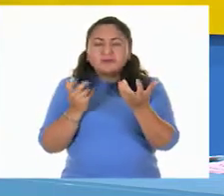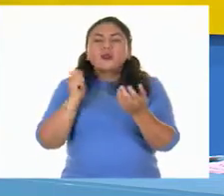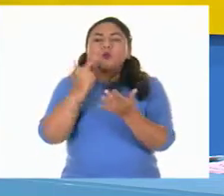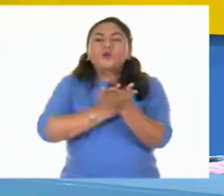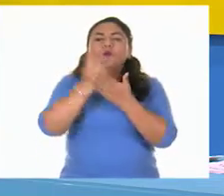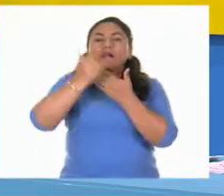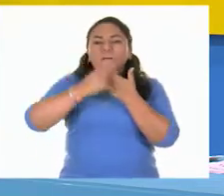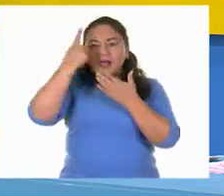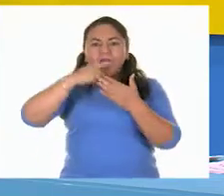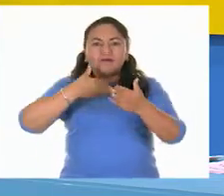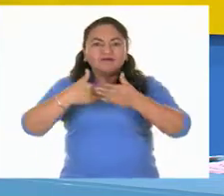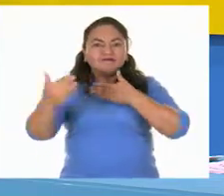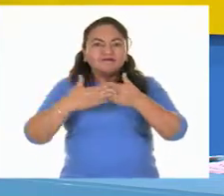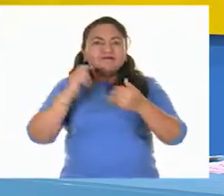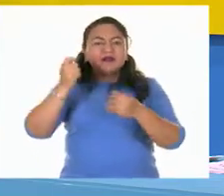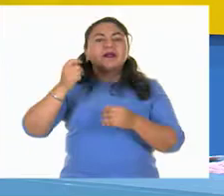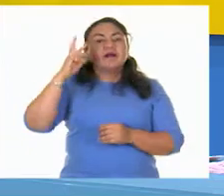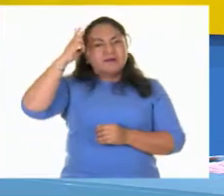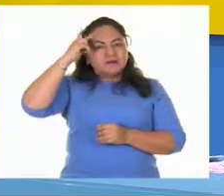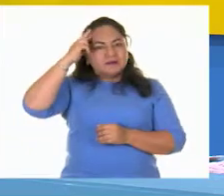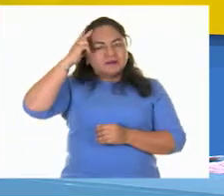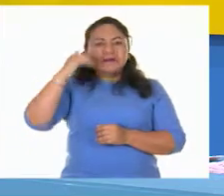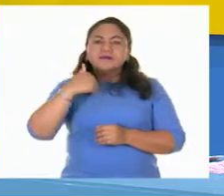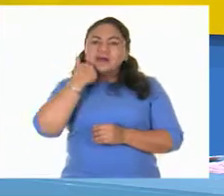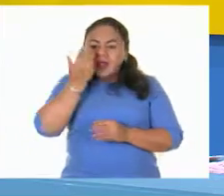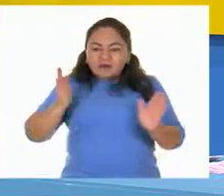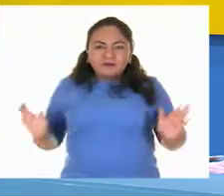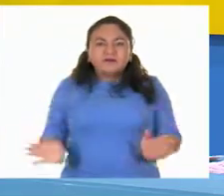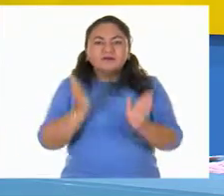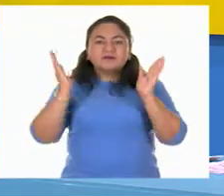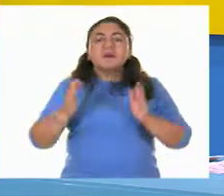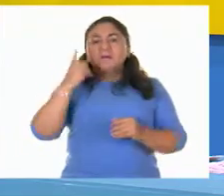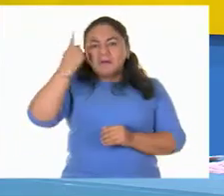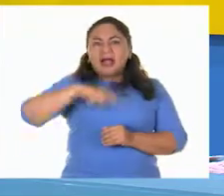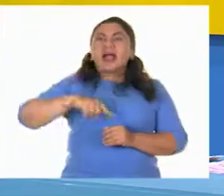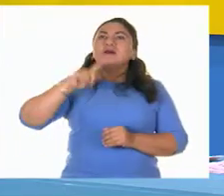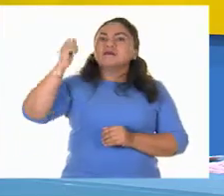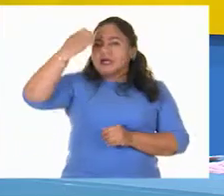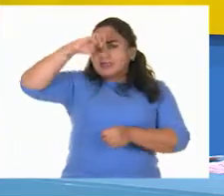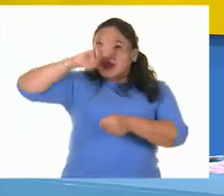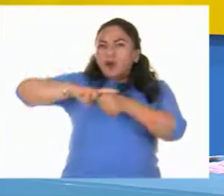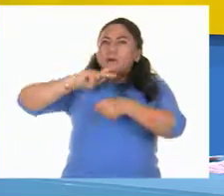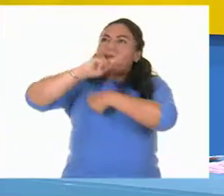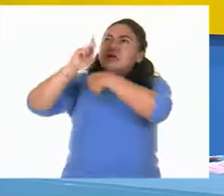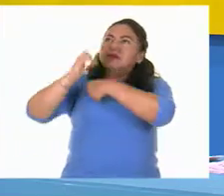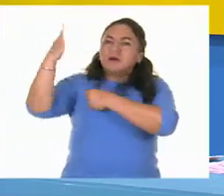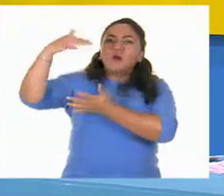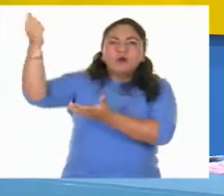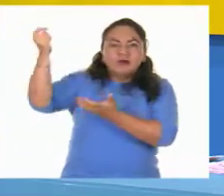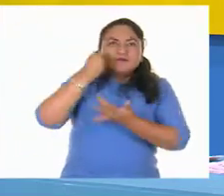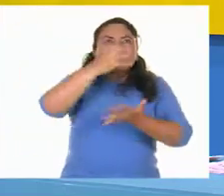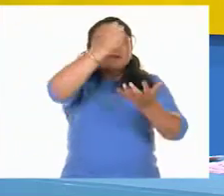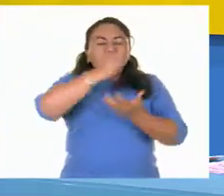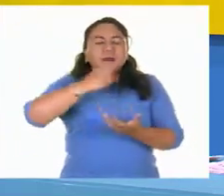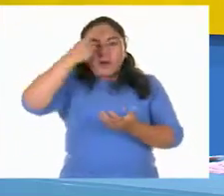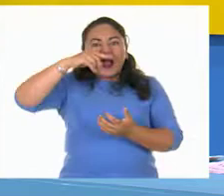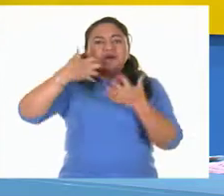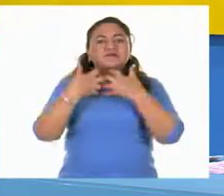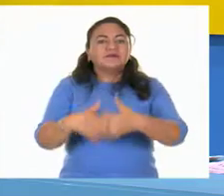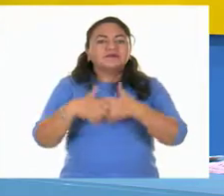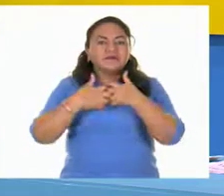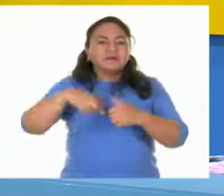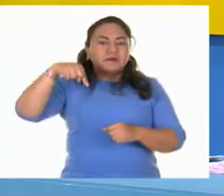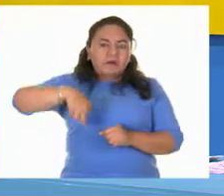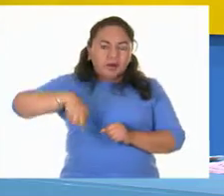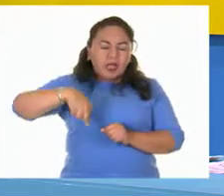proyecto de modernización del Porfiriato consistió en promover la inversión de capitales extranjeros en las principales industrias. Así,